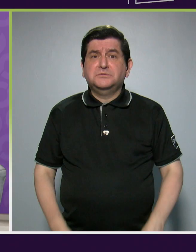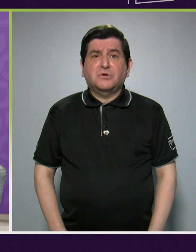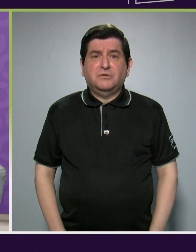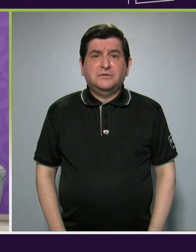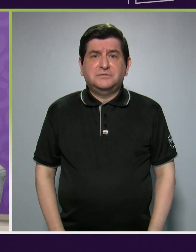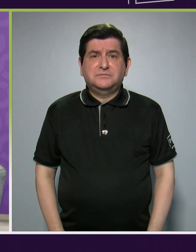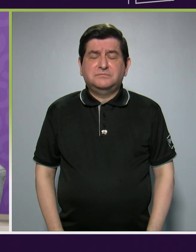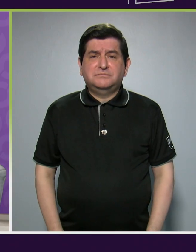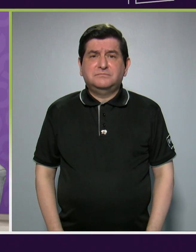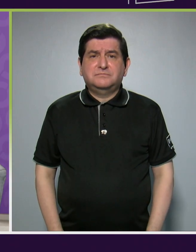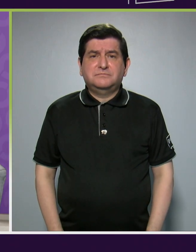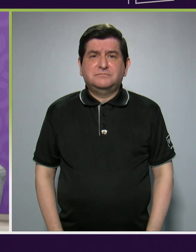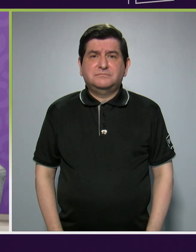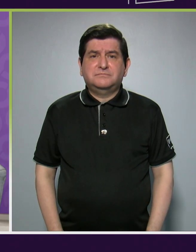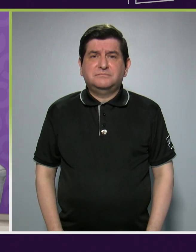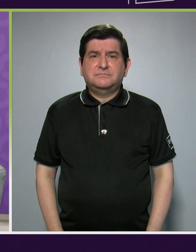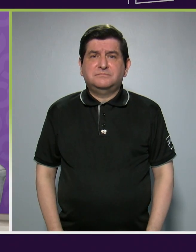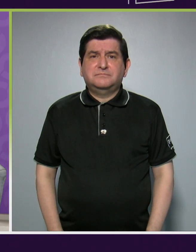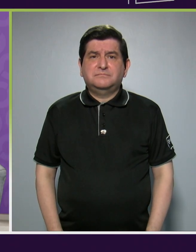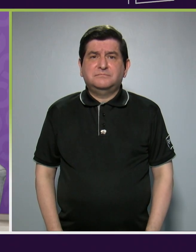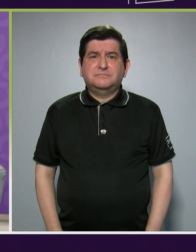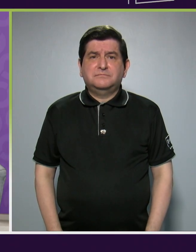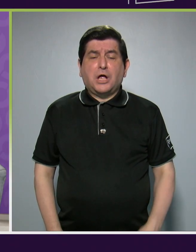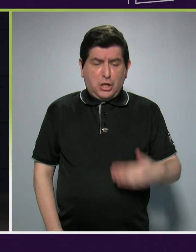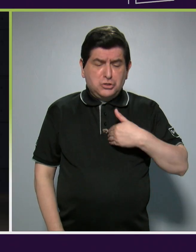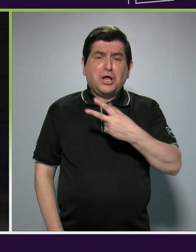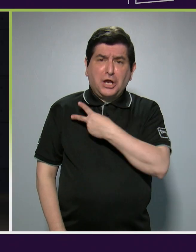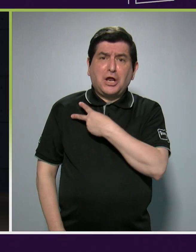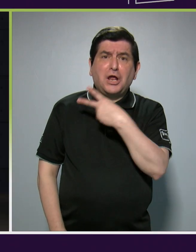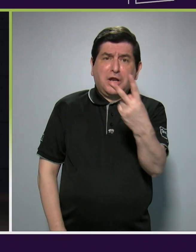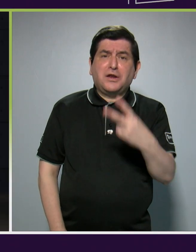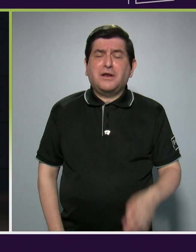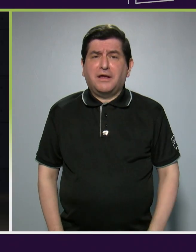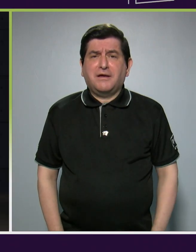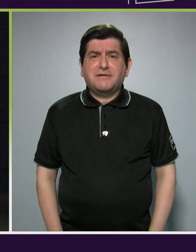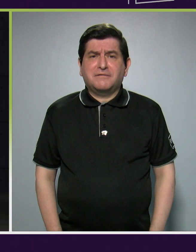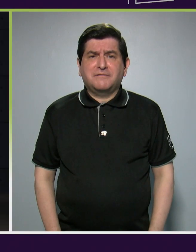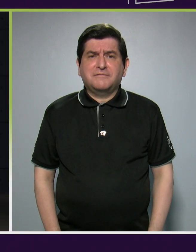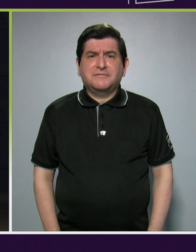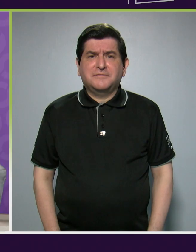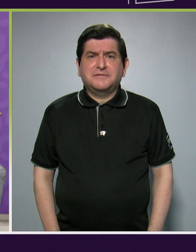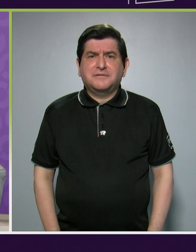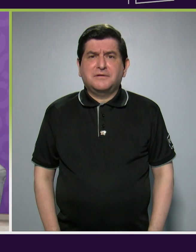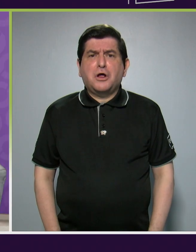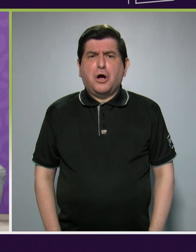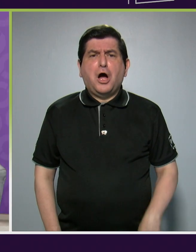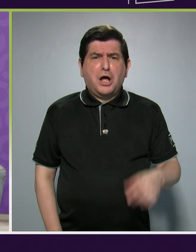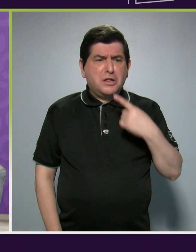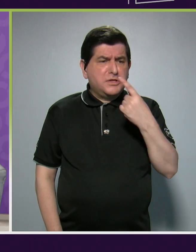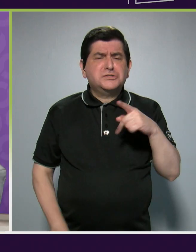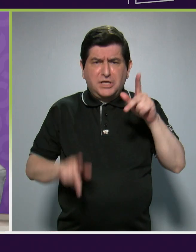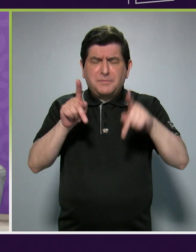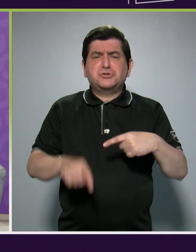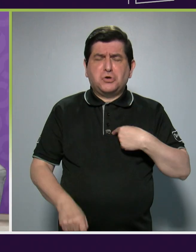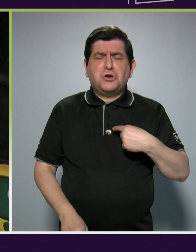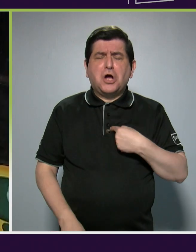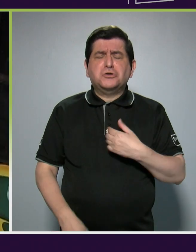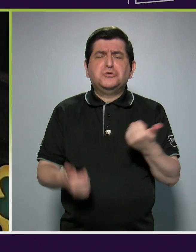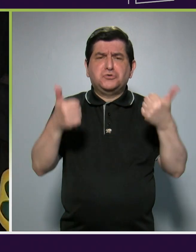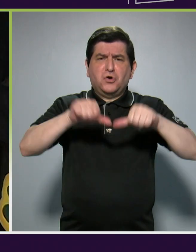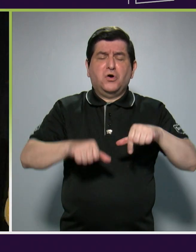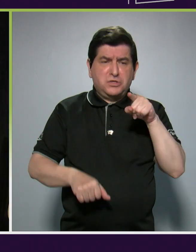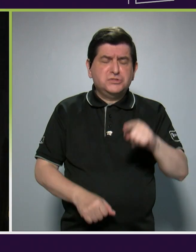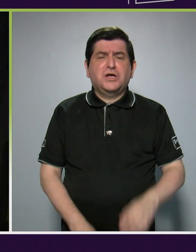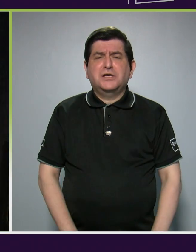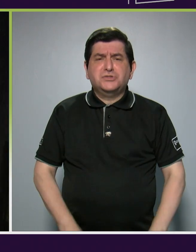siquiera, ¿verdad? No necesariamente la persona docente, ¿verdad? O sea, dice, yo estaría de acuerdo, si sé que eso va a garantizar el derecho